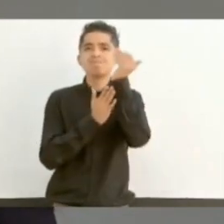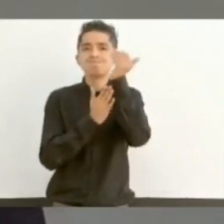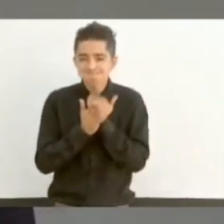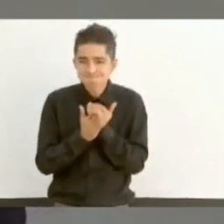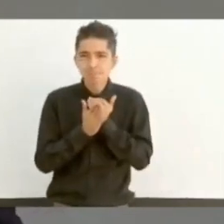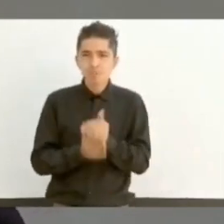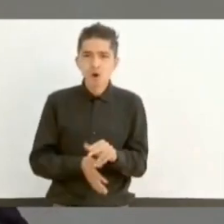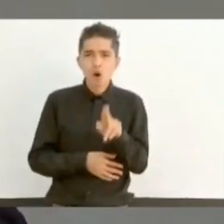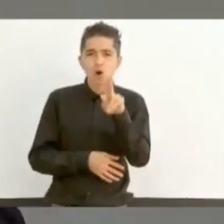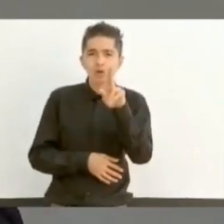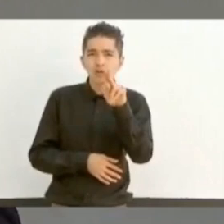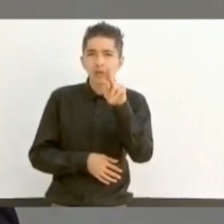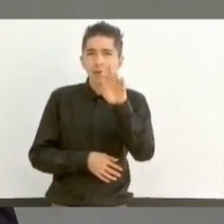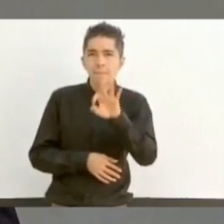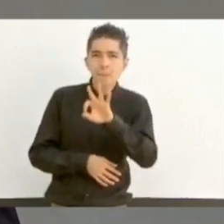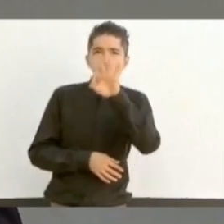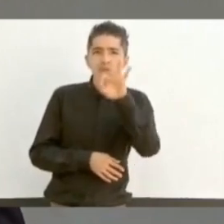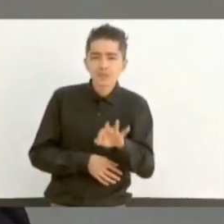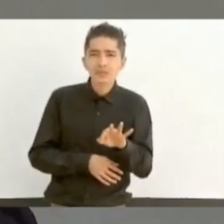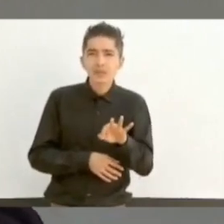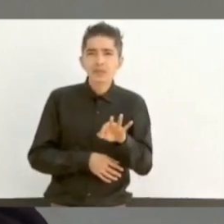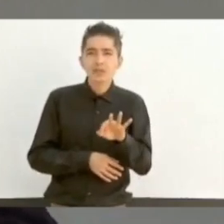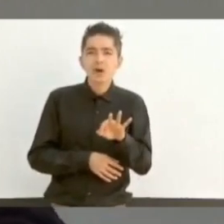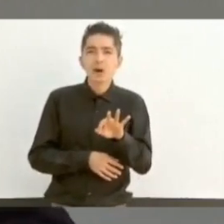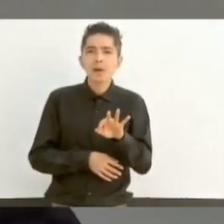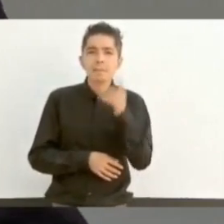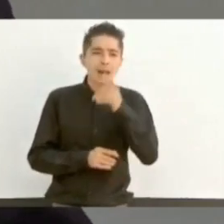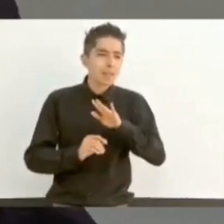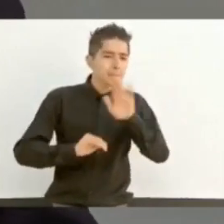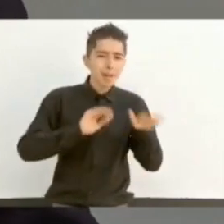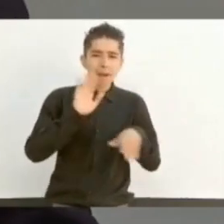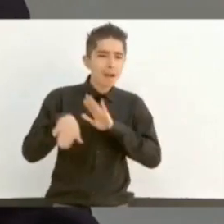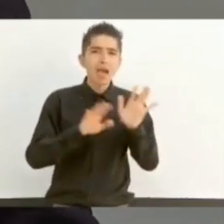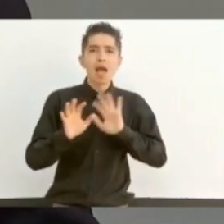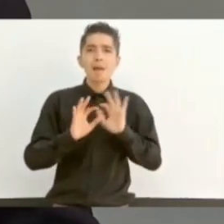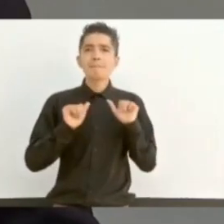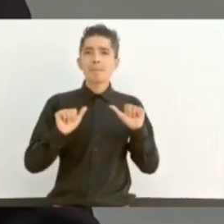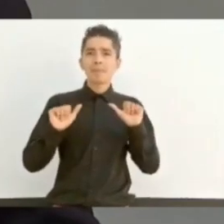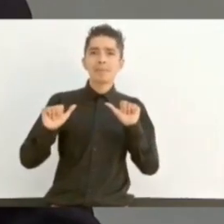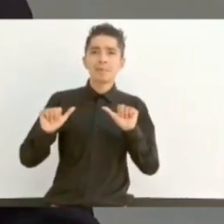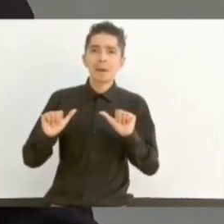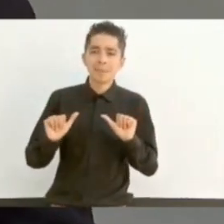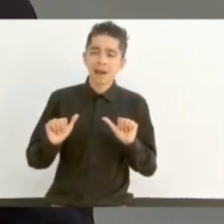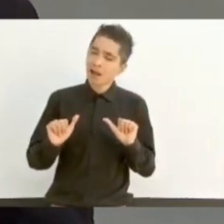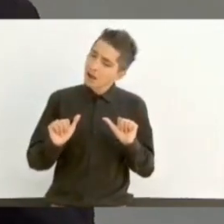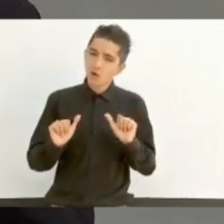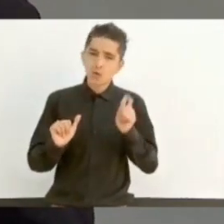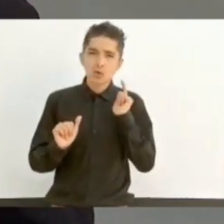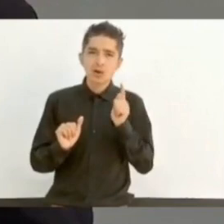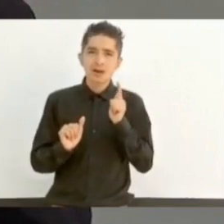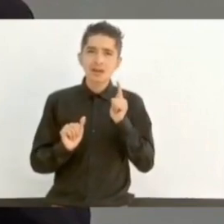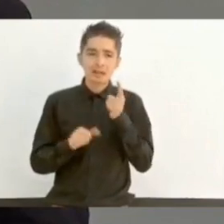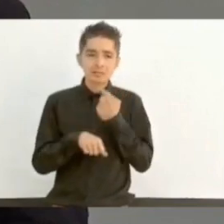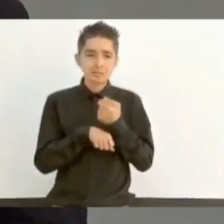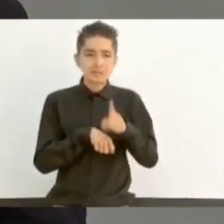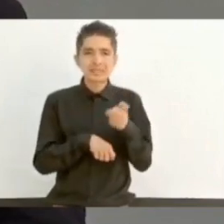un 80% la mortalidad por la